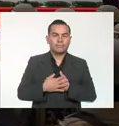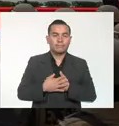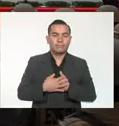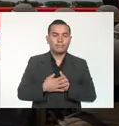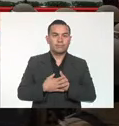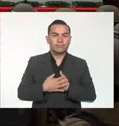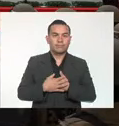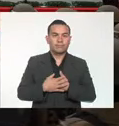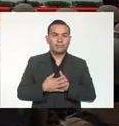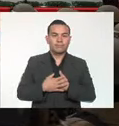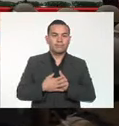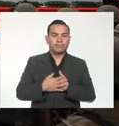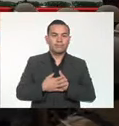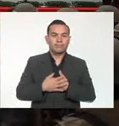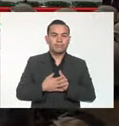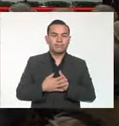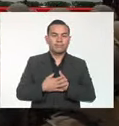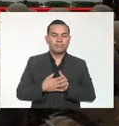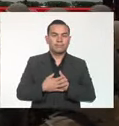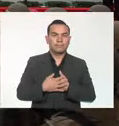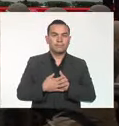¡Unidad de tres! ¡Canso!